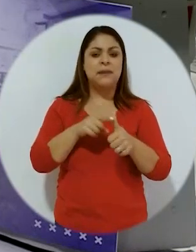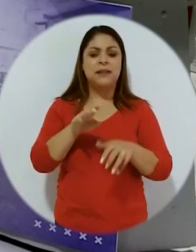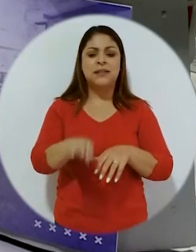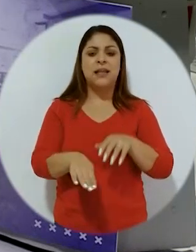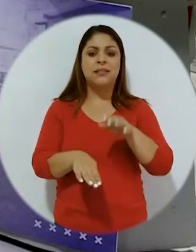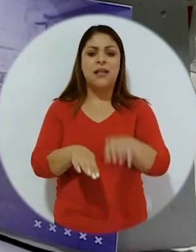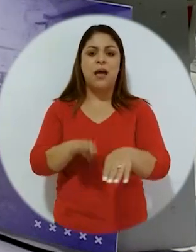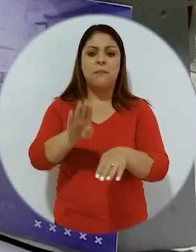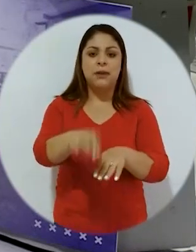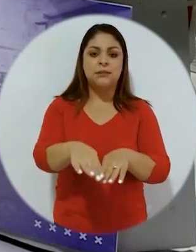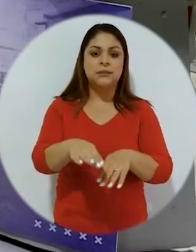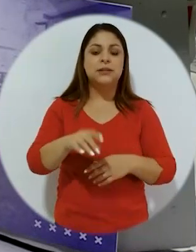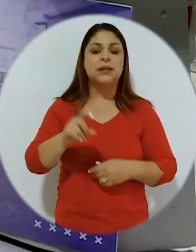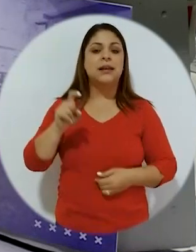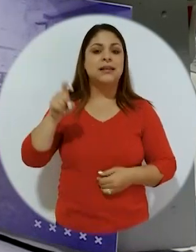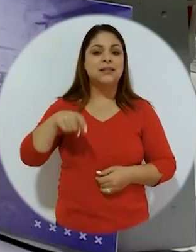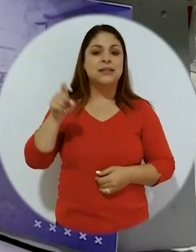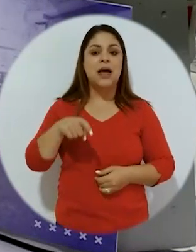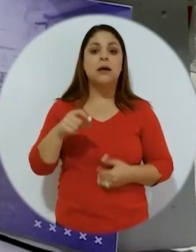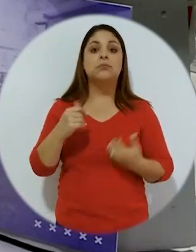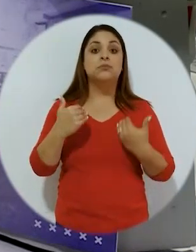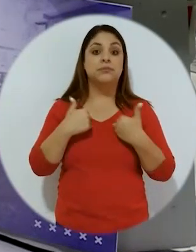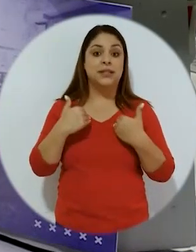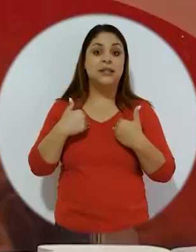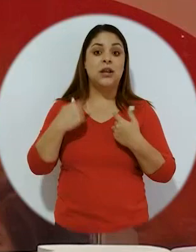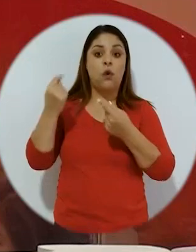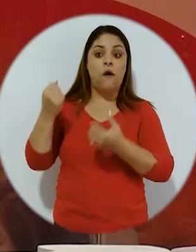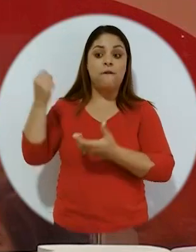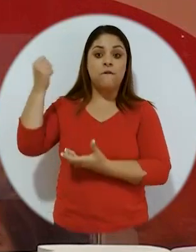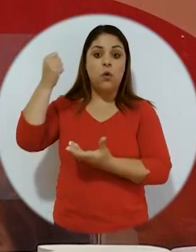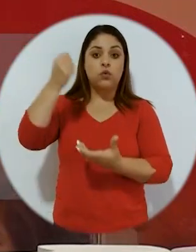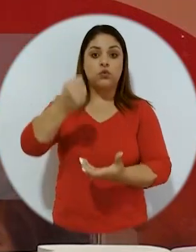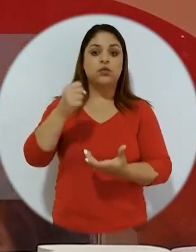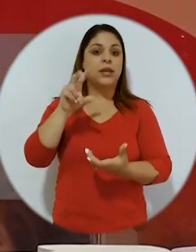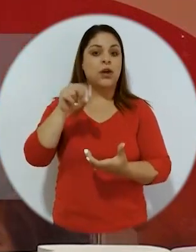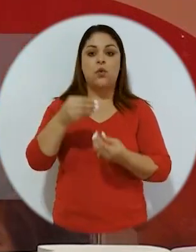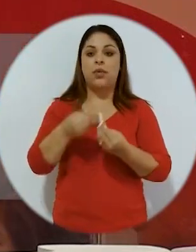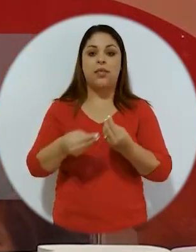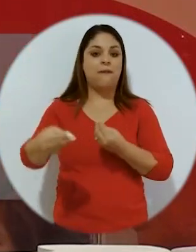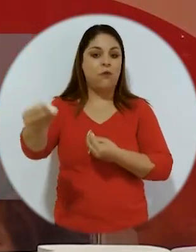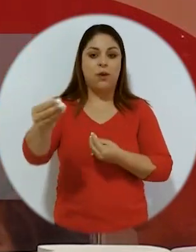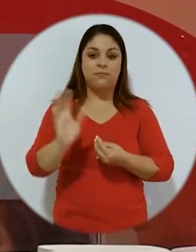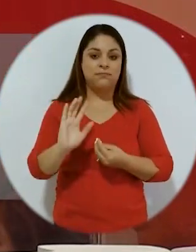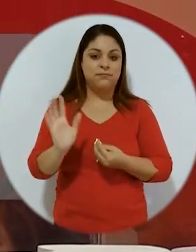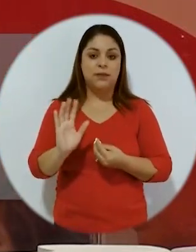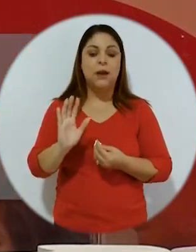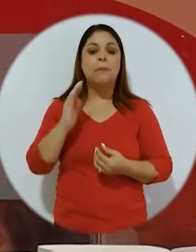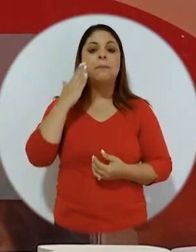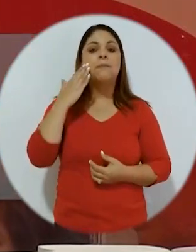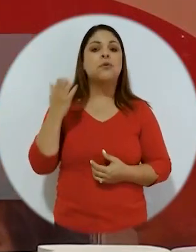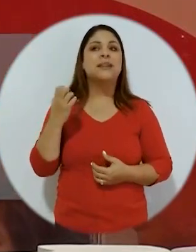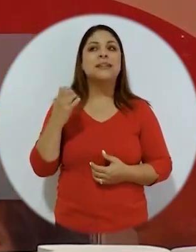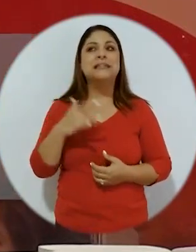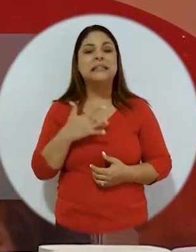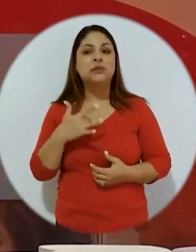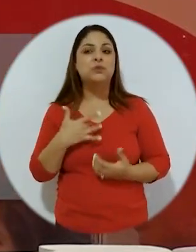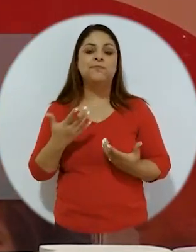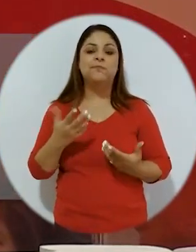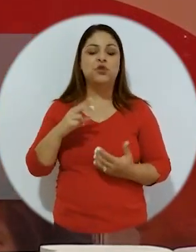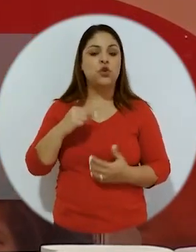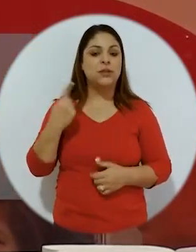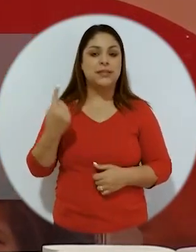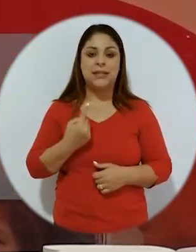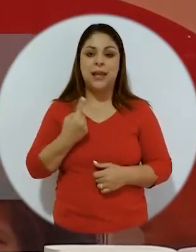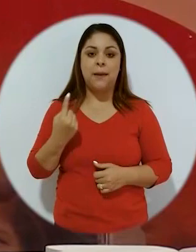primeras etapas es necesario digamos, contar con fondos no reembolsables. ¿Por qué? Porque es cierto que no siempre se va a